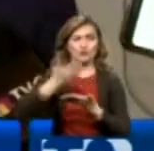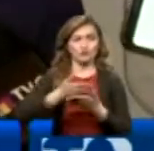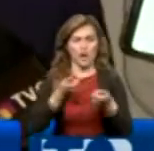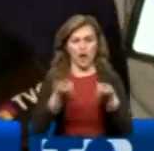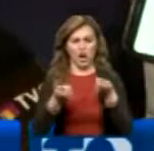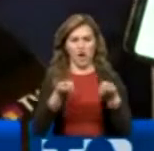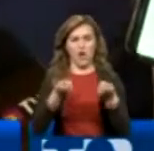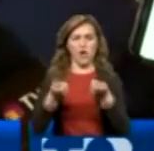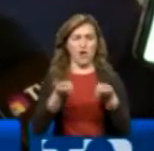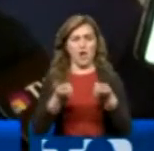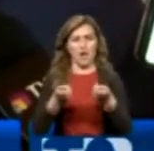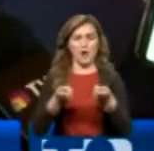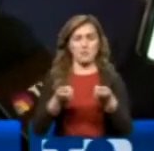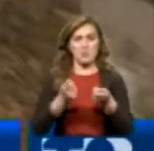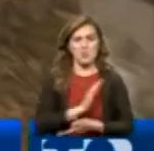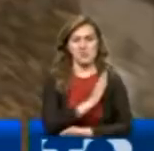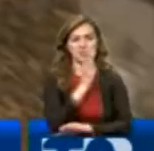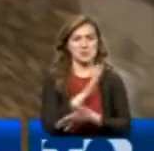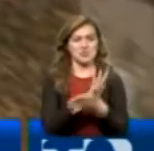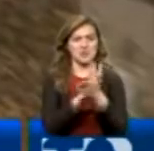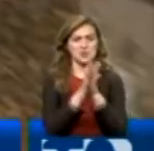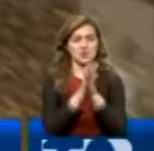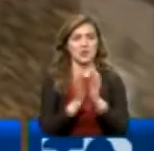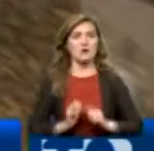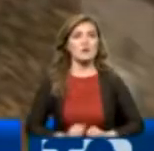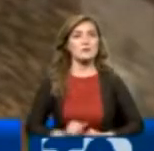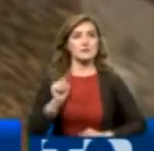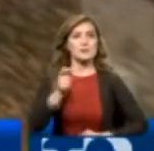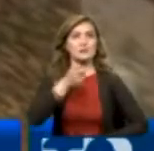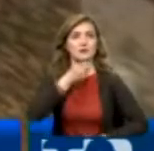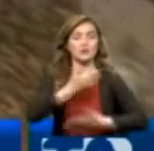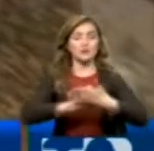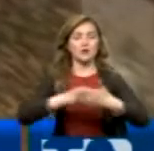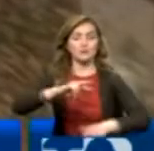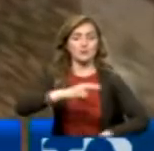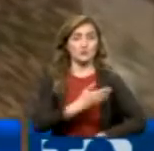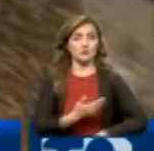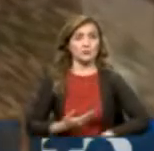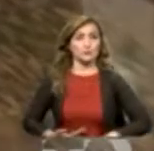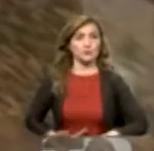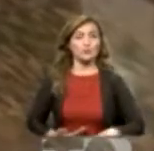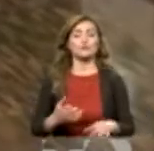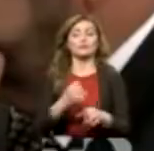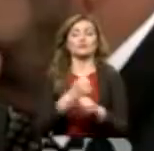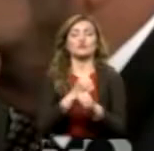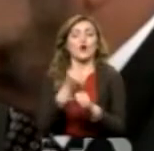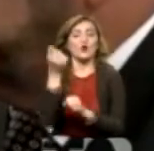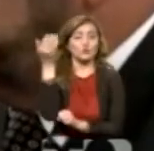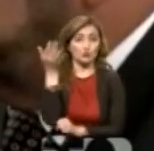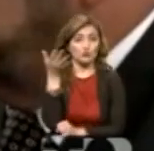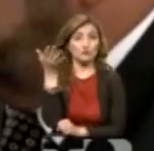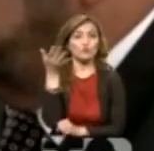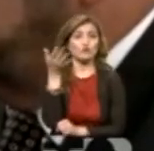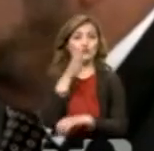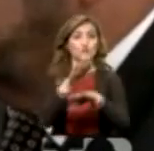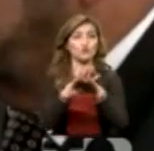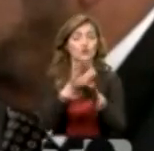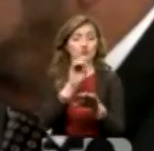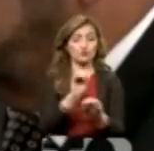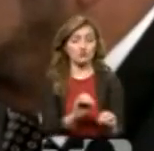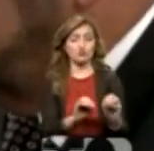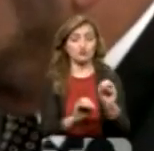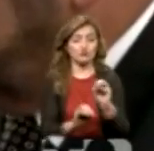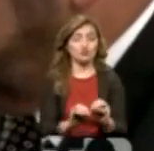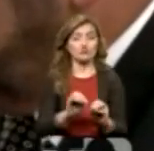pueda existir la hiper presidencialismo en el ecuador la entrevista al vicepresidente realizó en el marco de la conferencia de la elaboración